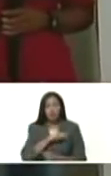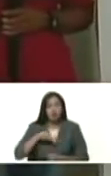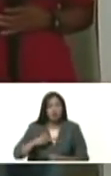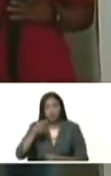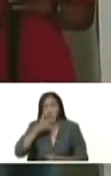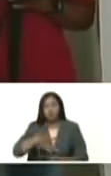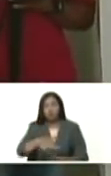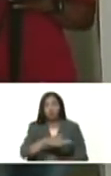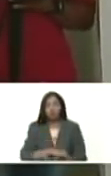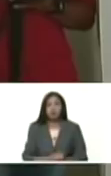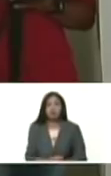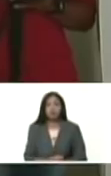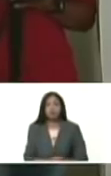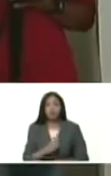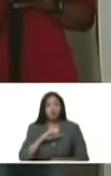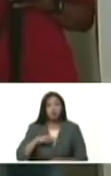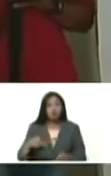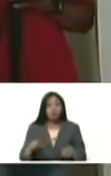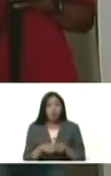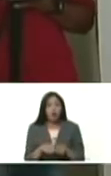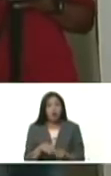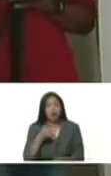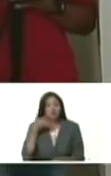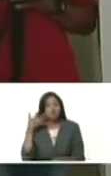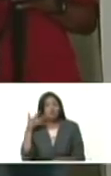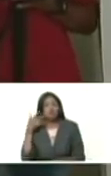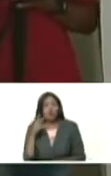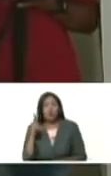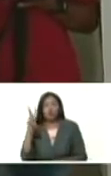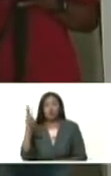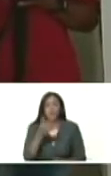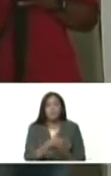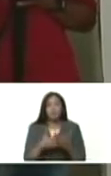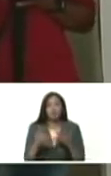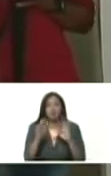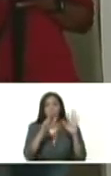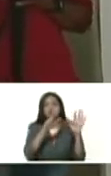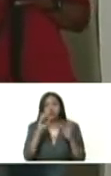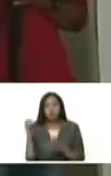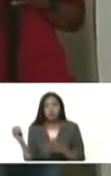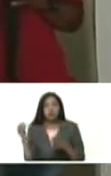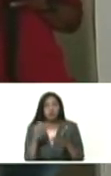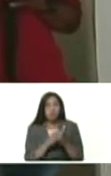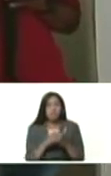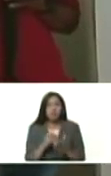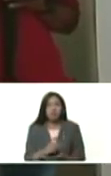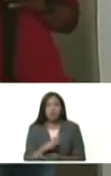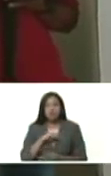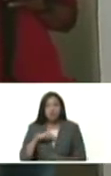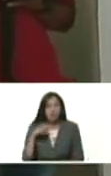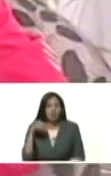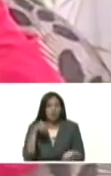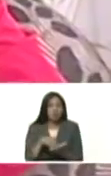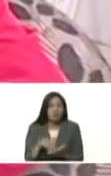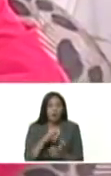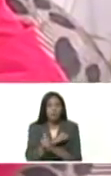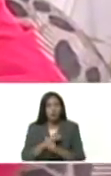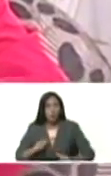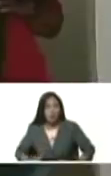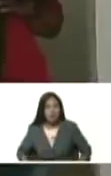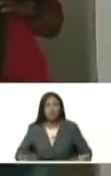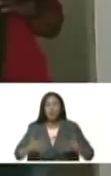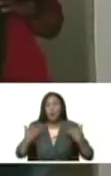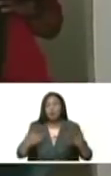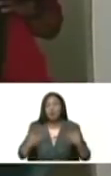Para nosotros como portugueses es un orgullo que el hito 2.800.000 se haga en nuestro estado. De verdad que nos sentimos llenos